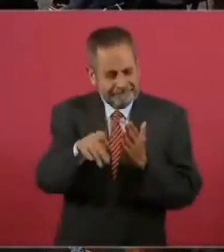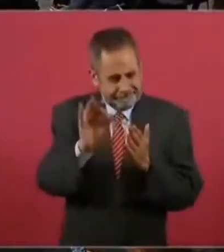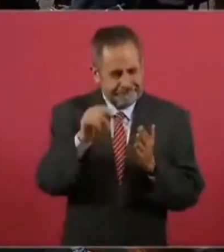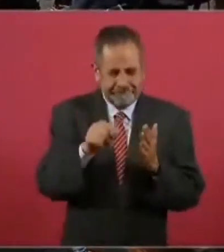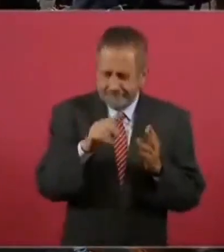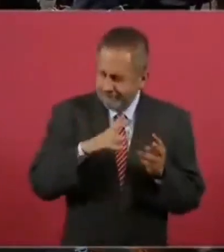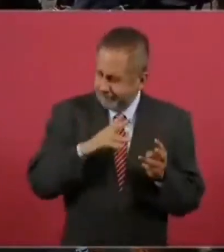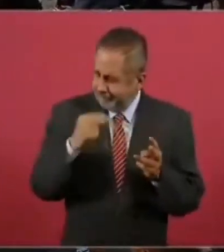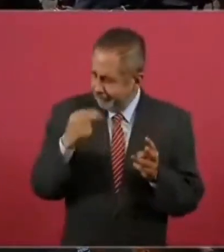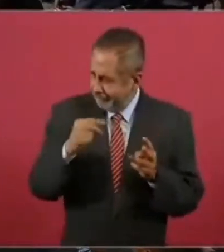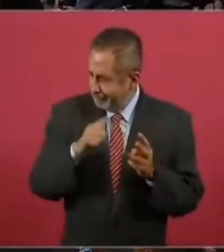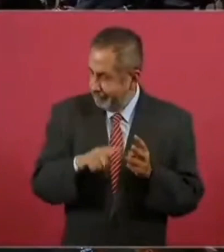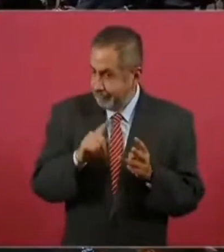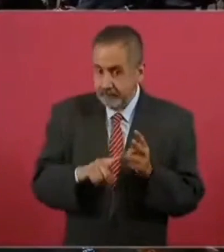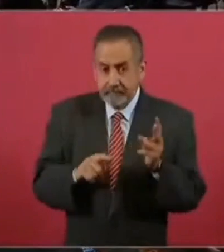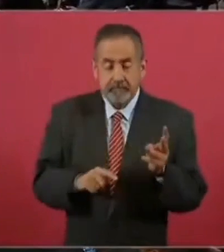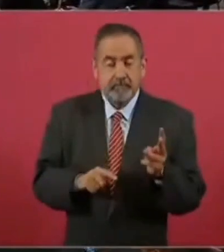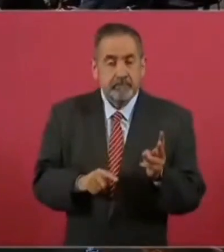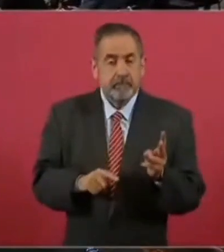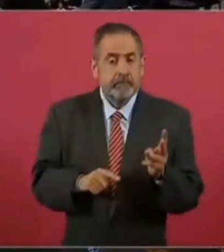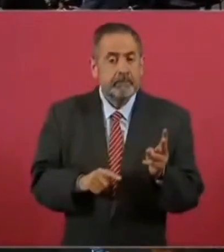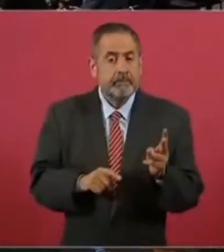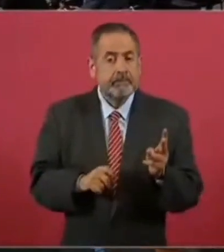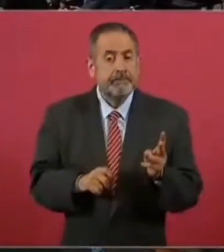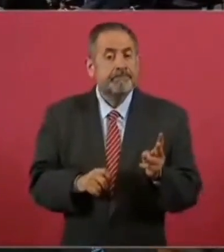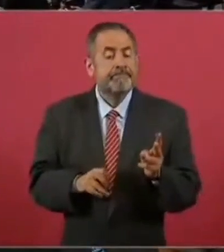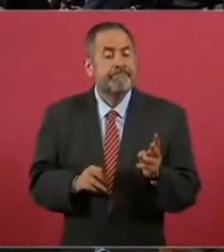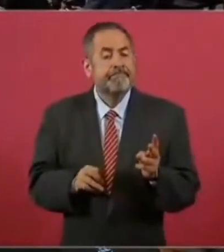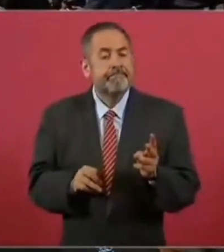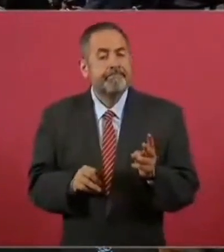en el libro...